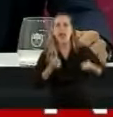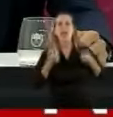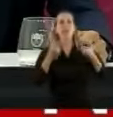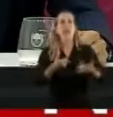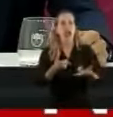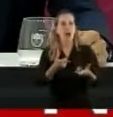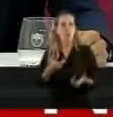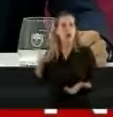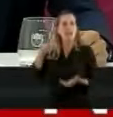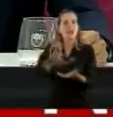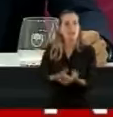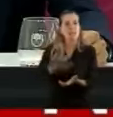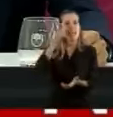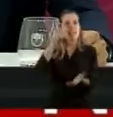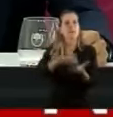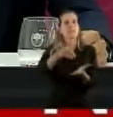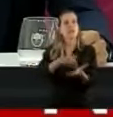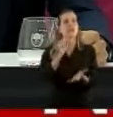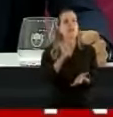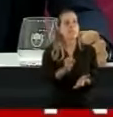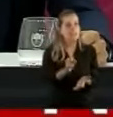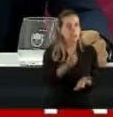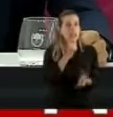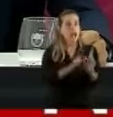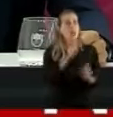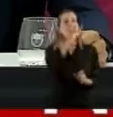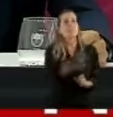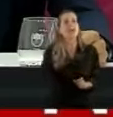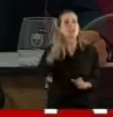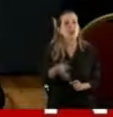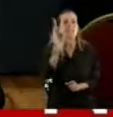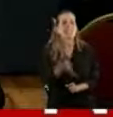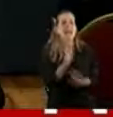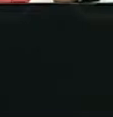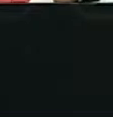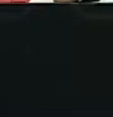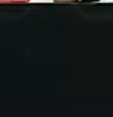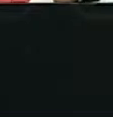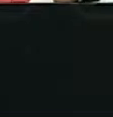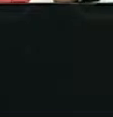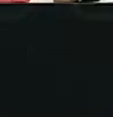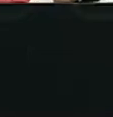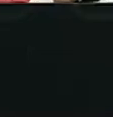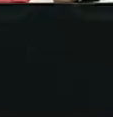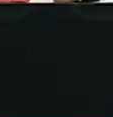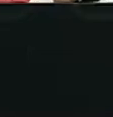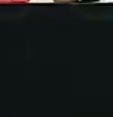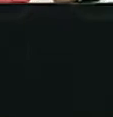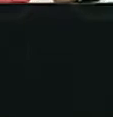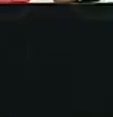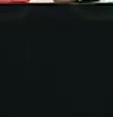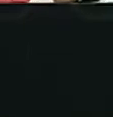de 10 millones de pesos para el que nos dé datos certeros y nos permita